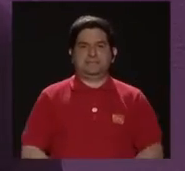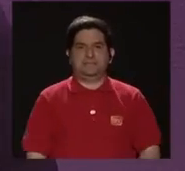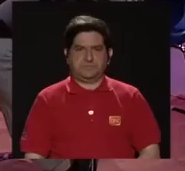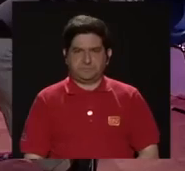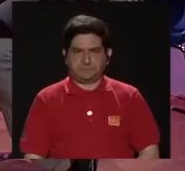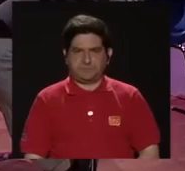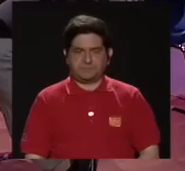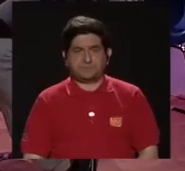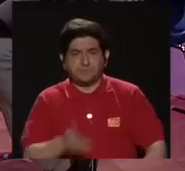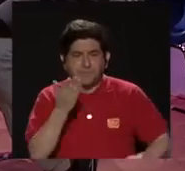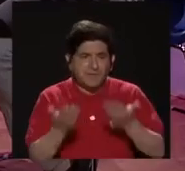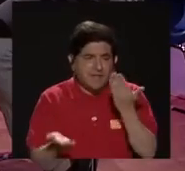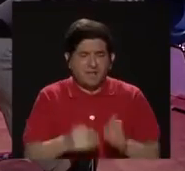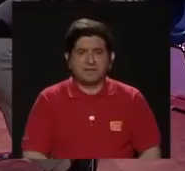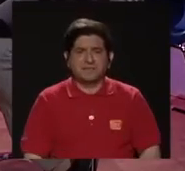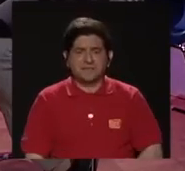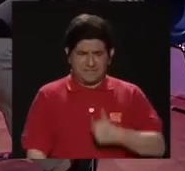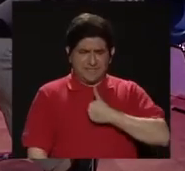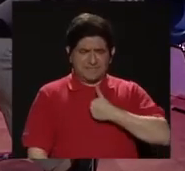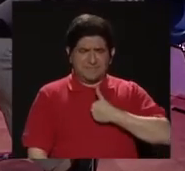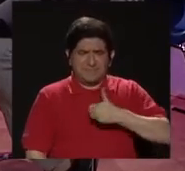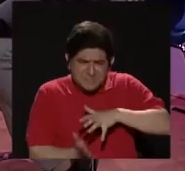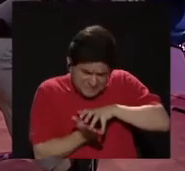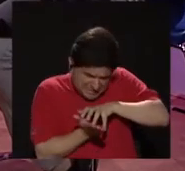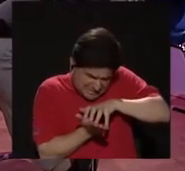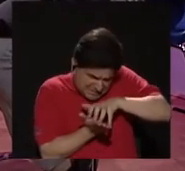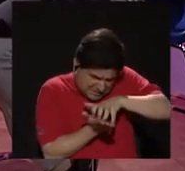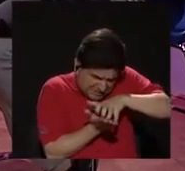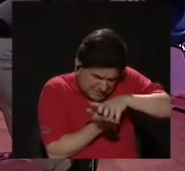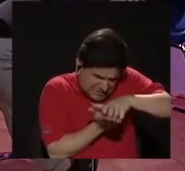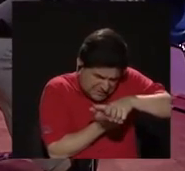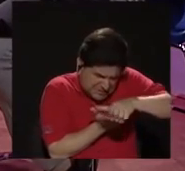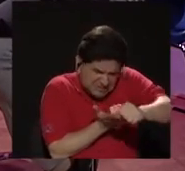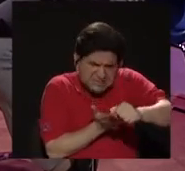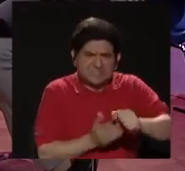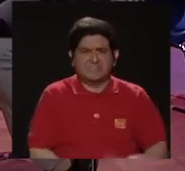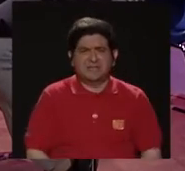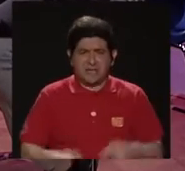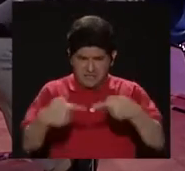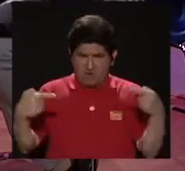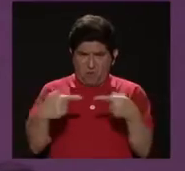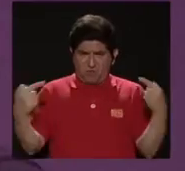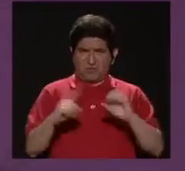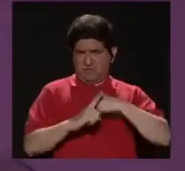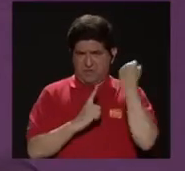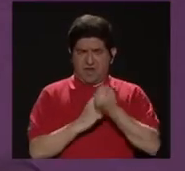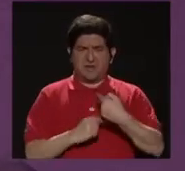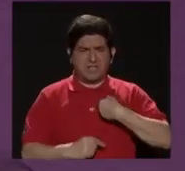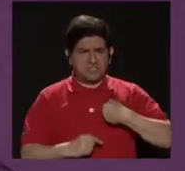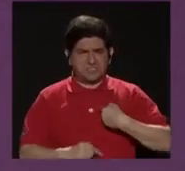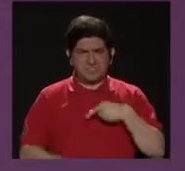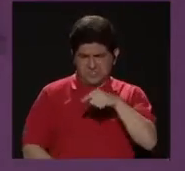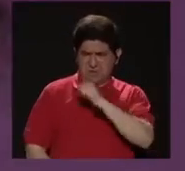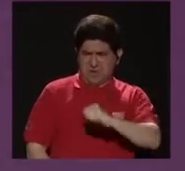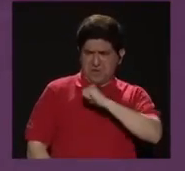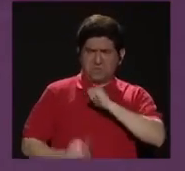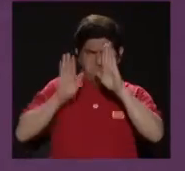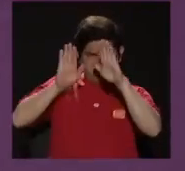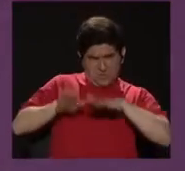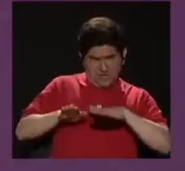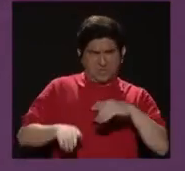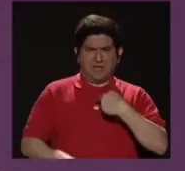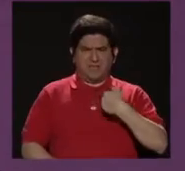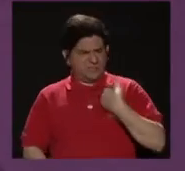incluso de alguna forma autodestructivo, como oposición, ¿verdad? Si me someto a la autoridad, entonces